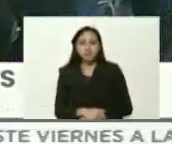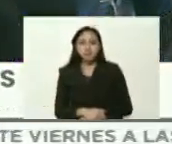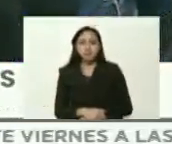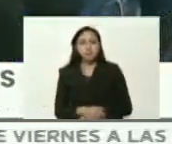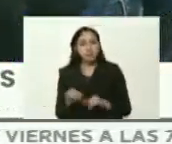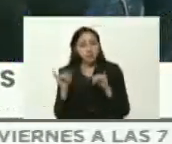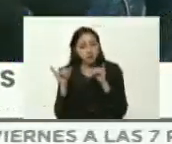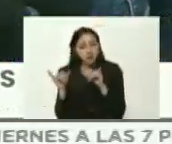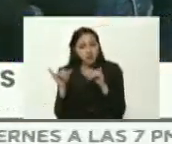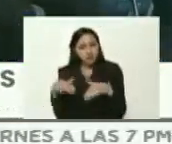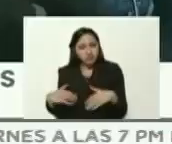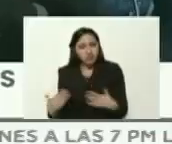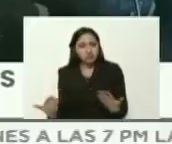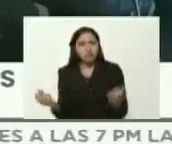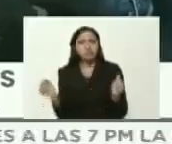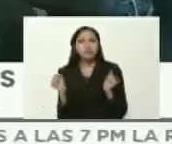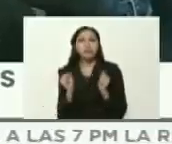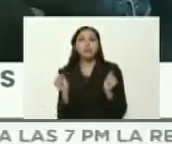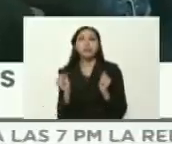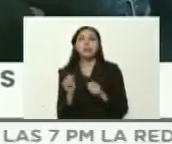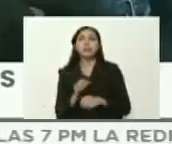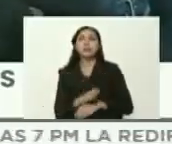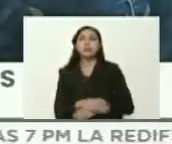Precisamente Mérida.